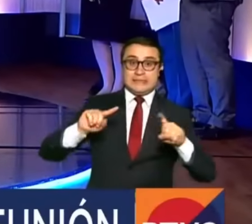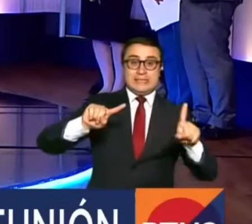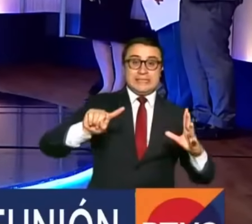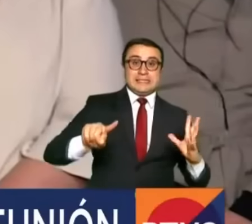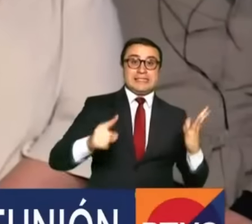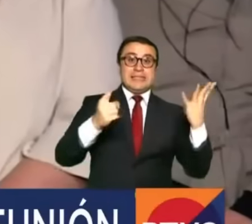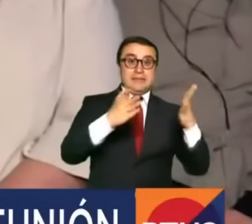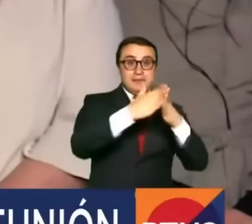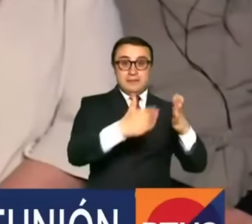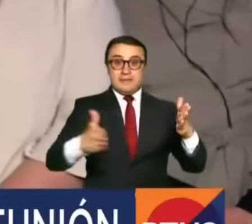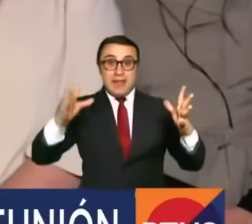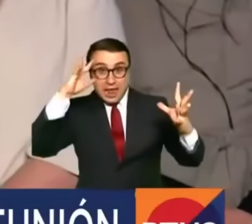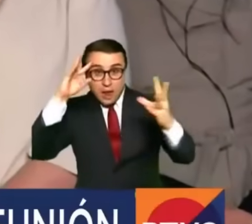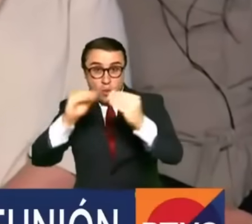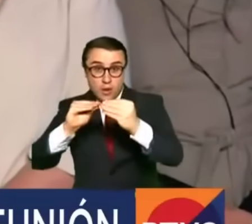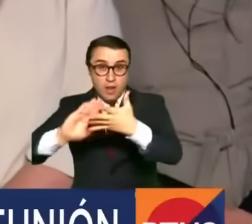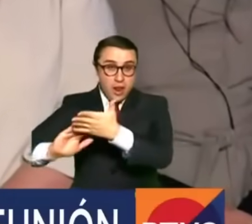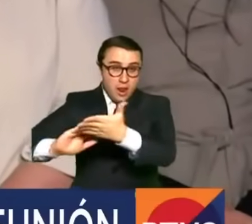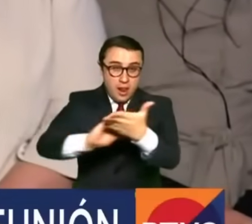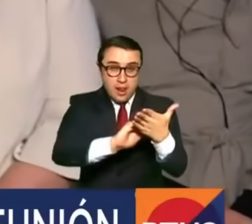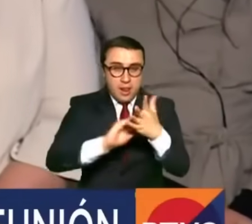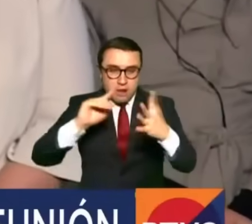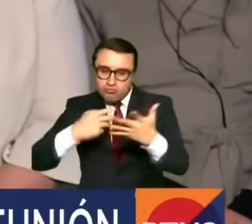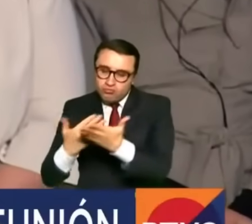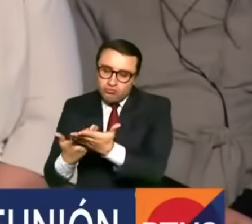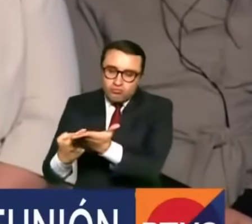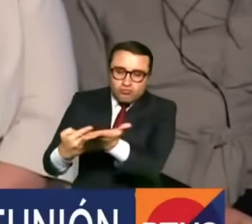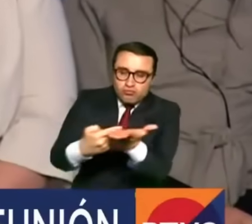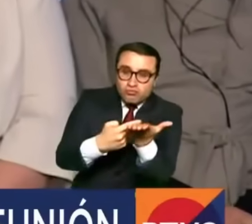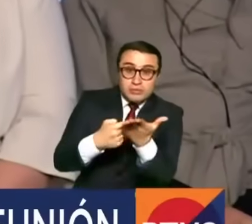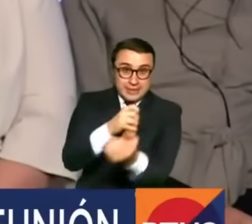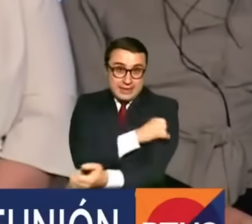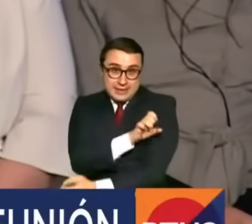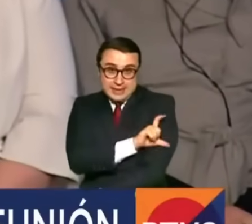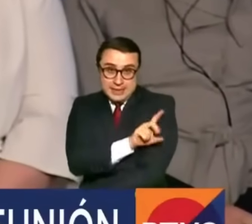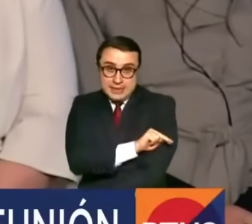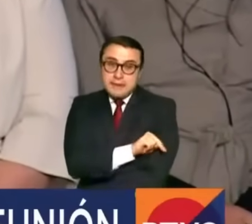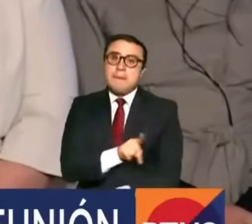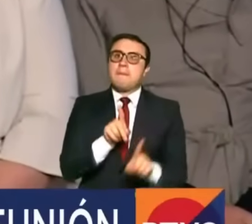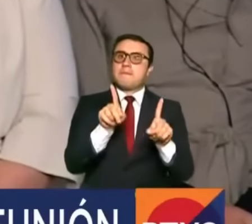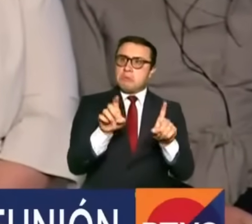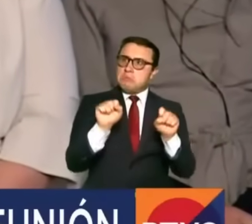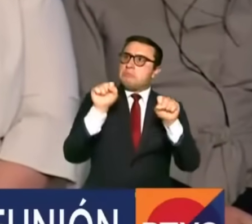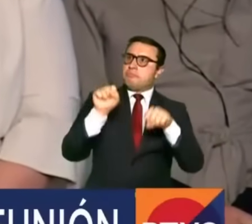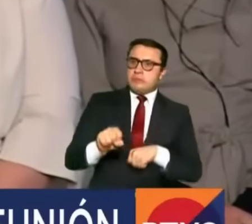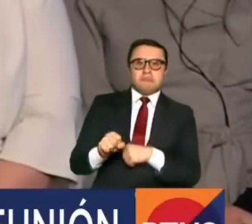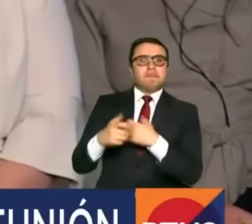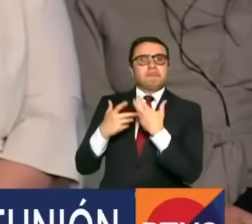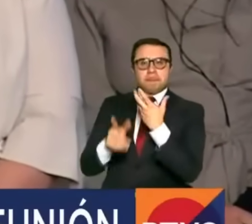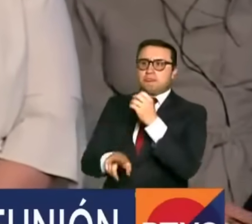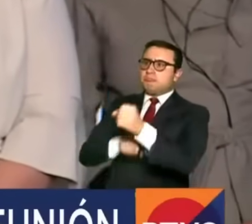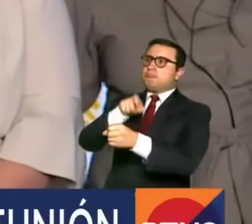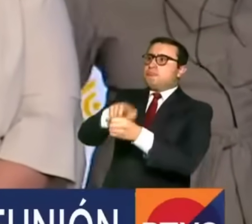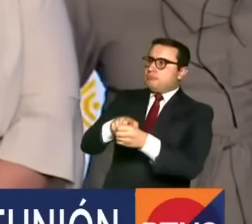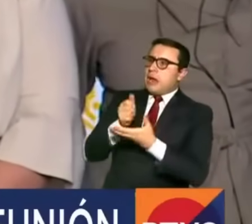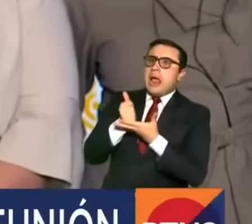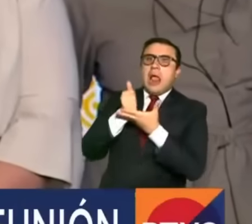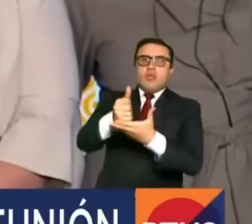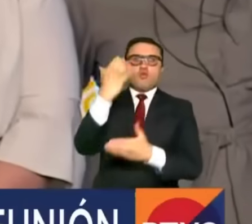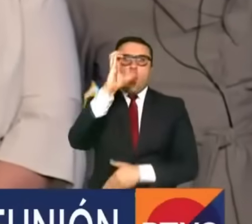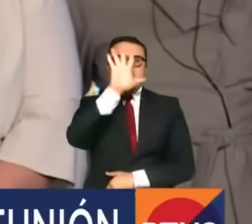sexto, es que perfectamente se pueden inscribir en lo que llamamos transformación del